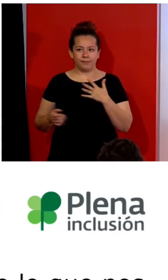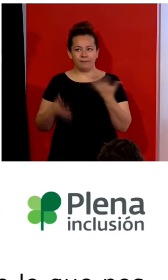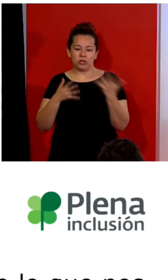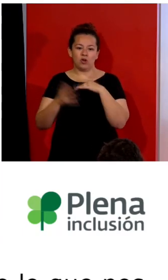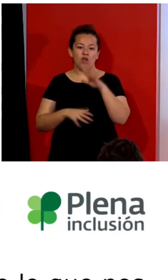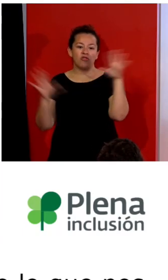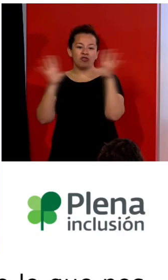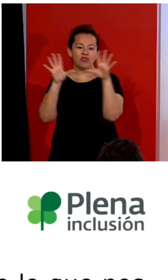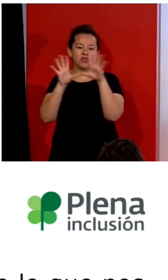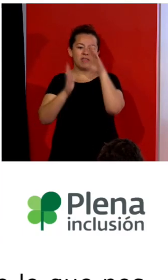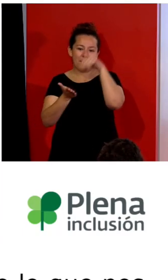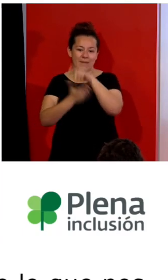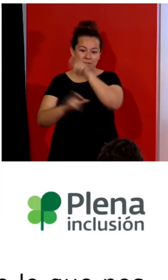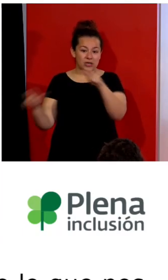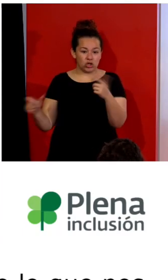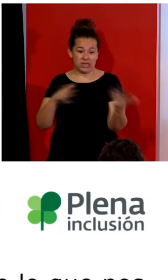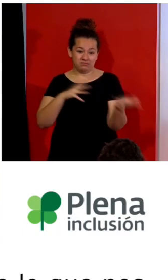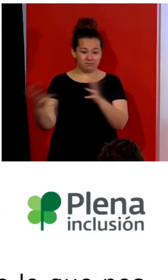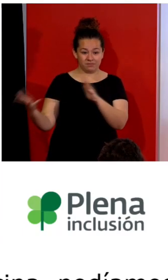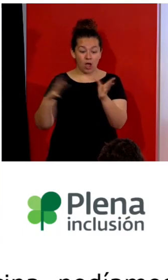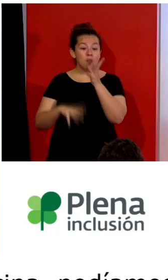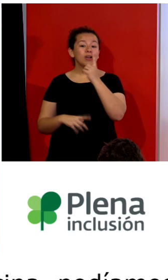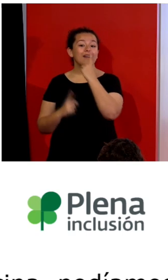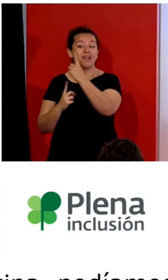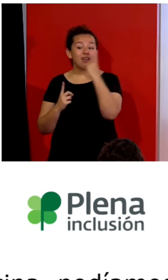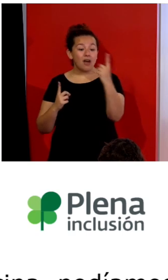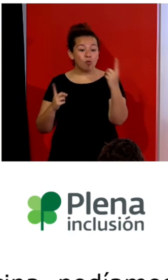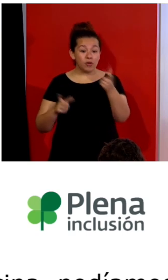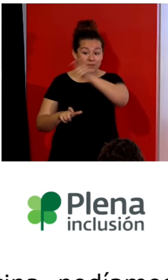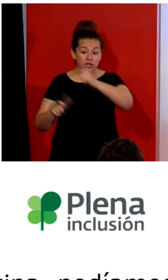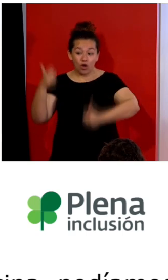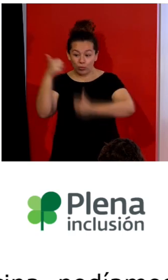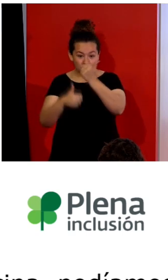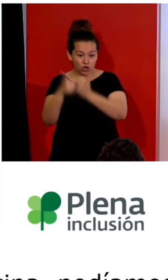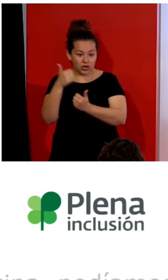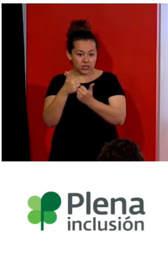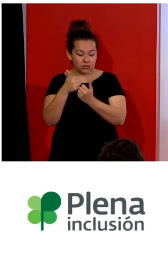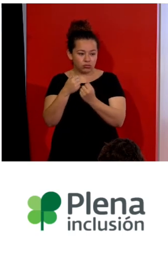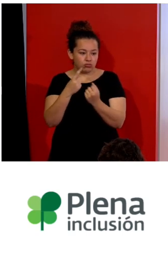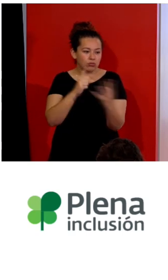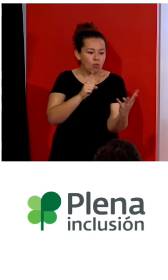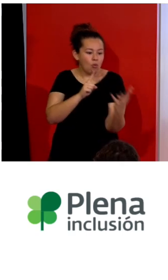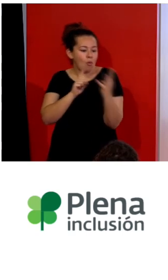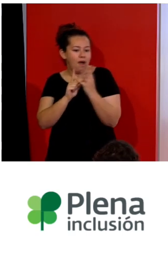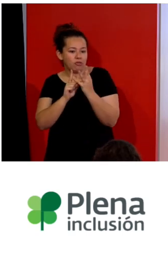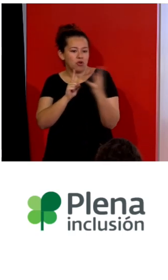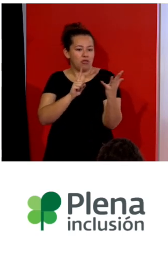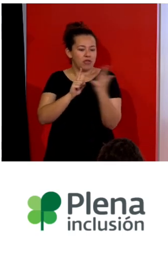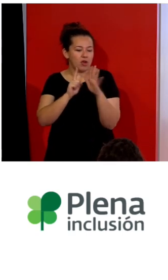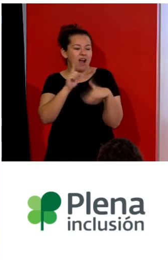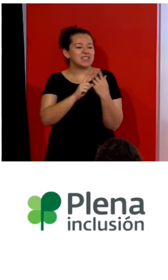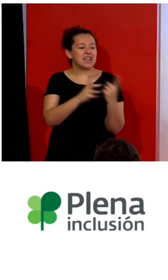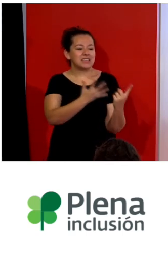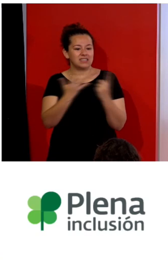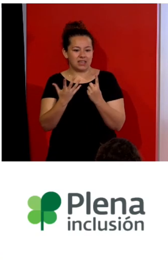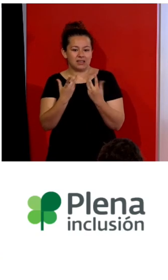personas aproximadamente, porque con cada uno de los opositores venían 4, 5 y hasta 6